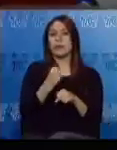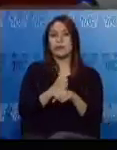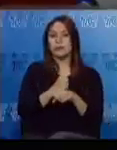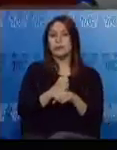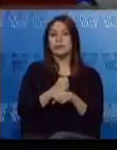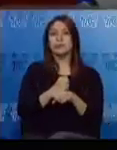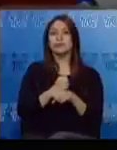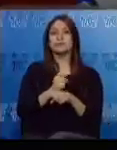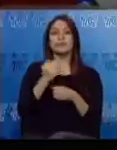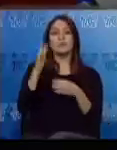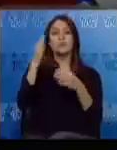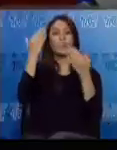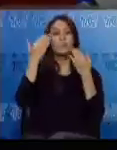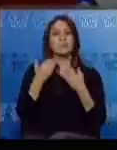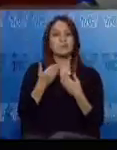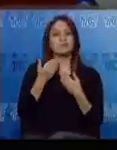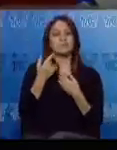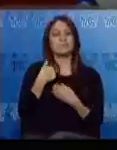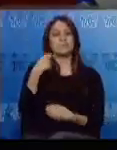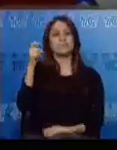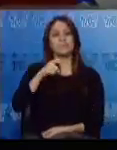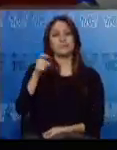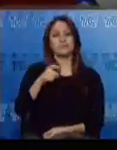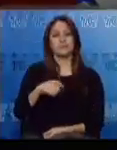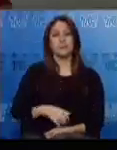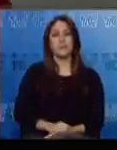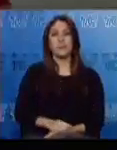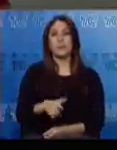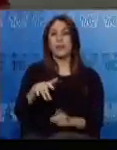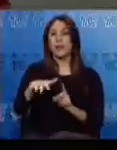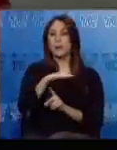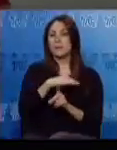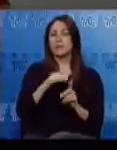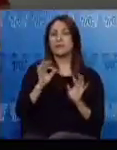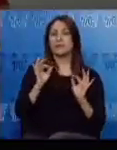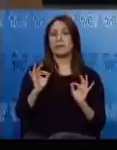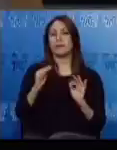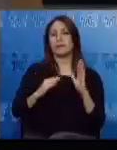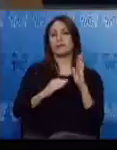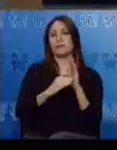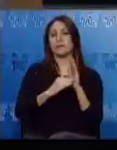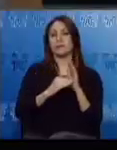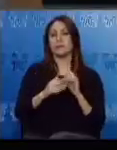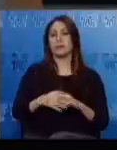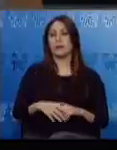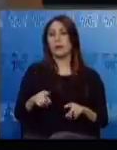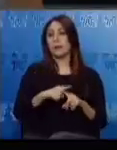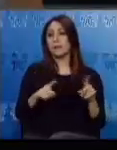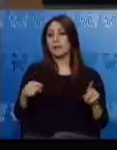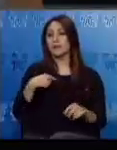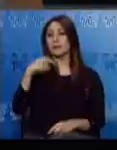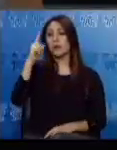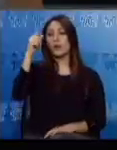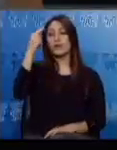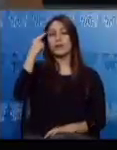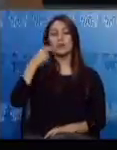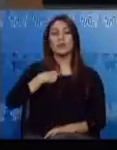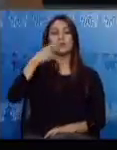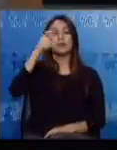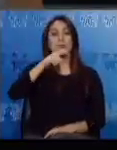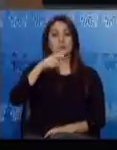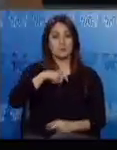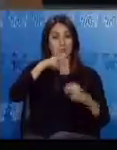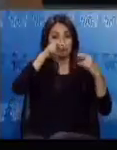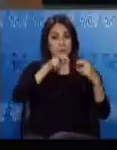dinámicas humanitarias para crear un ambiente favorable a la paz. La única condición que está pidiendo el gobierno para sentarse